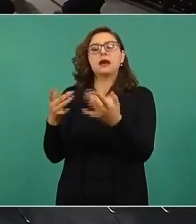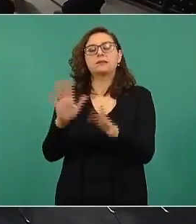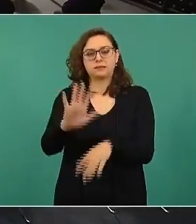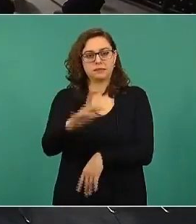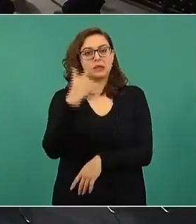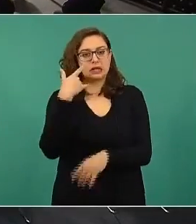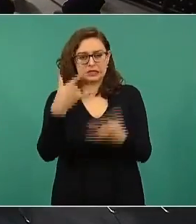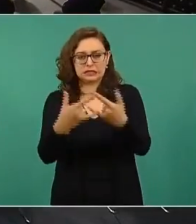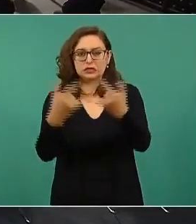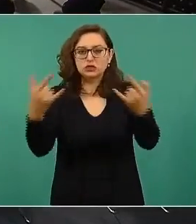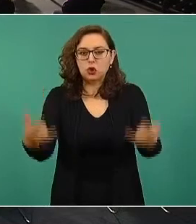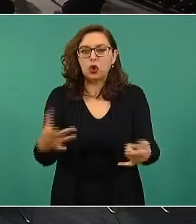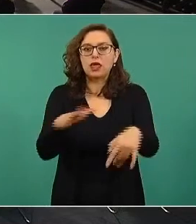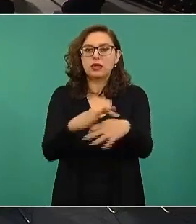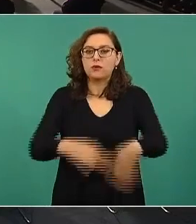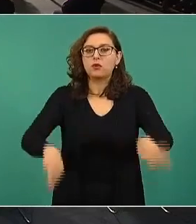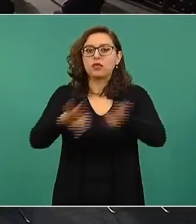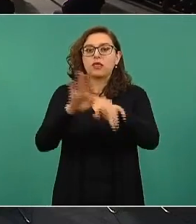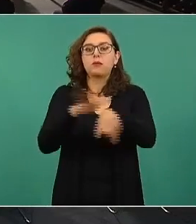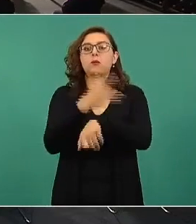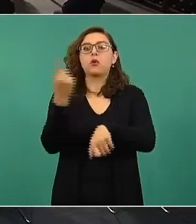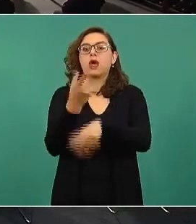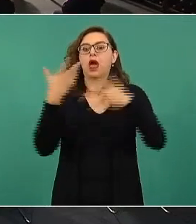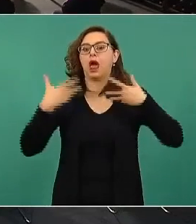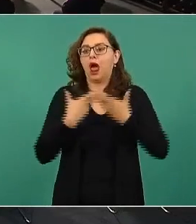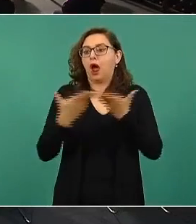ahora 18 años no lo sabe,